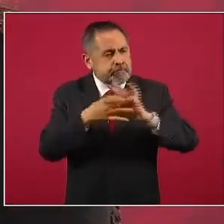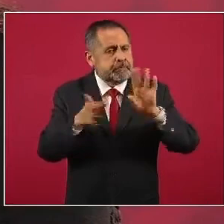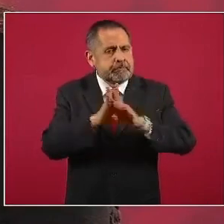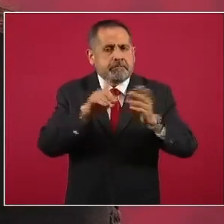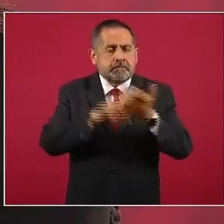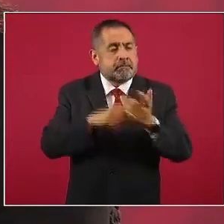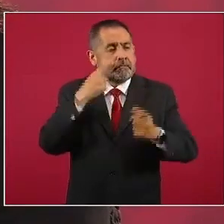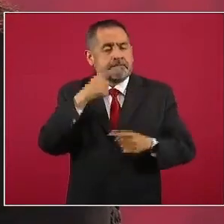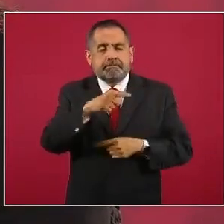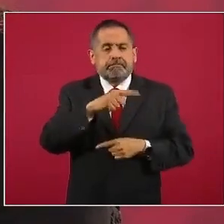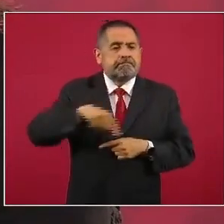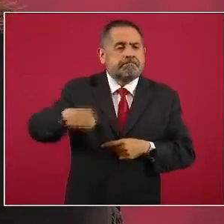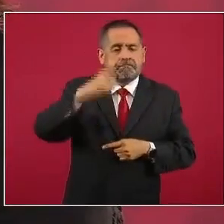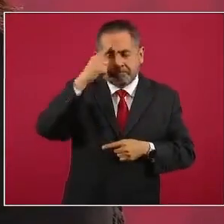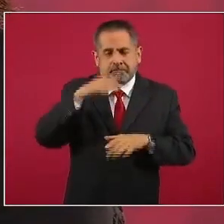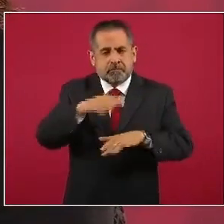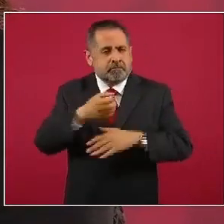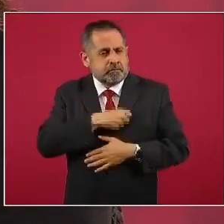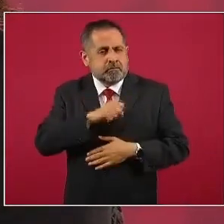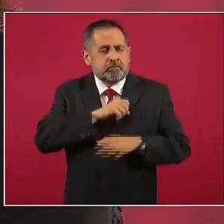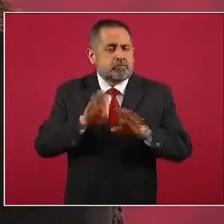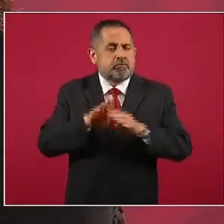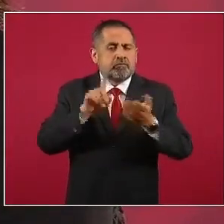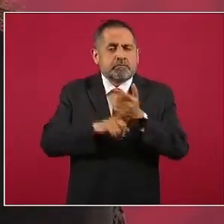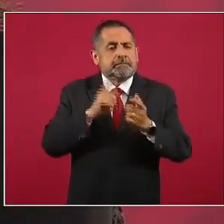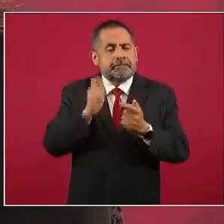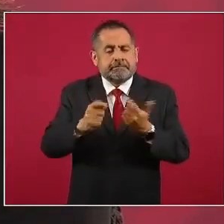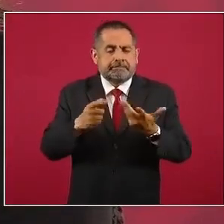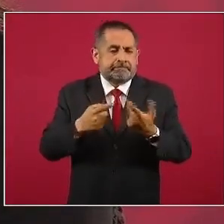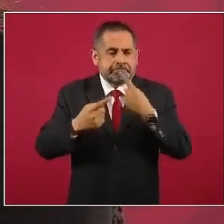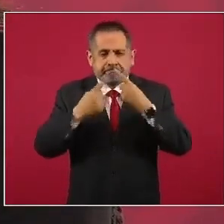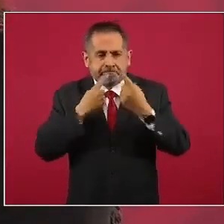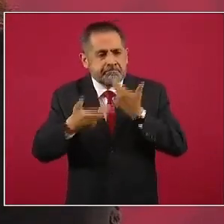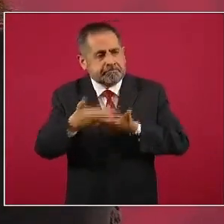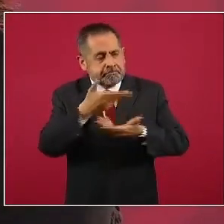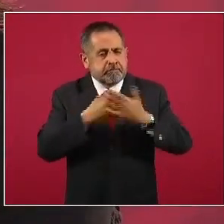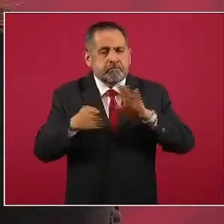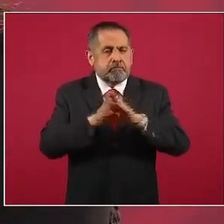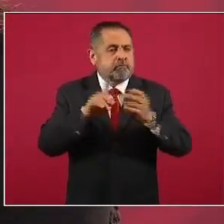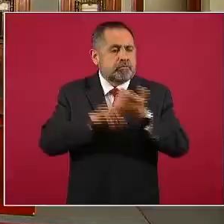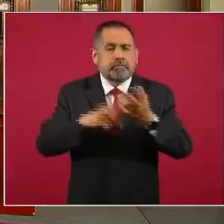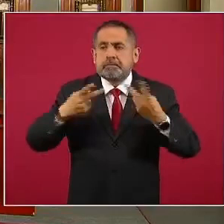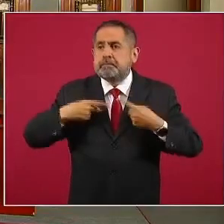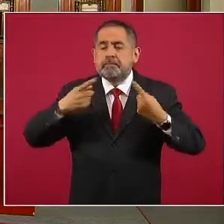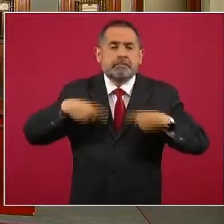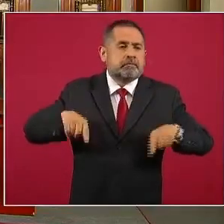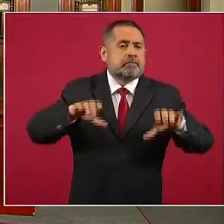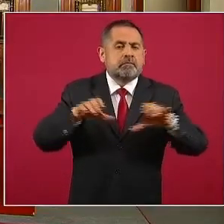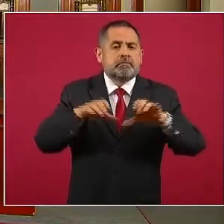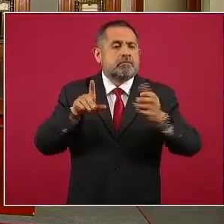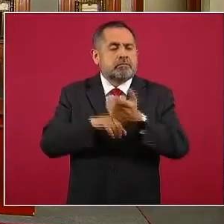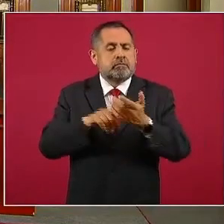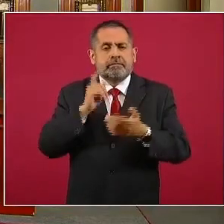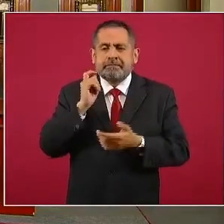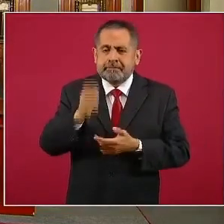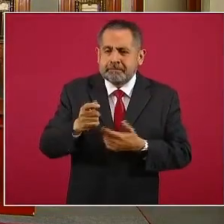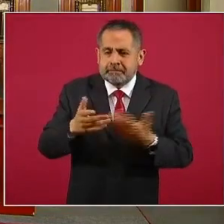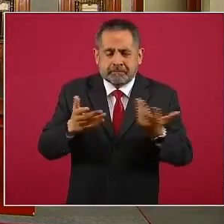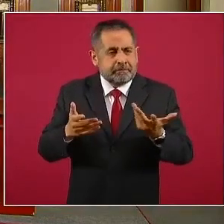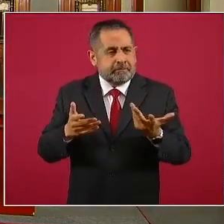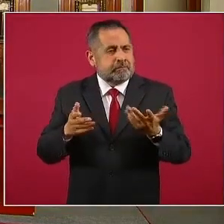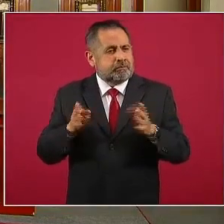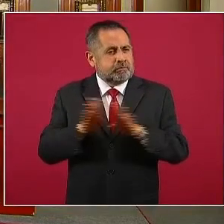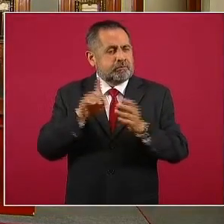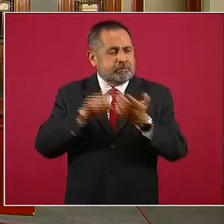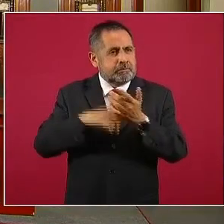elementos de atención primaria a la salud, donde se pueda tener este diálogo al final con las personas y puedan tomar desde